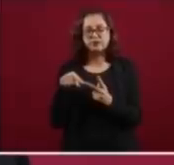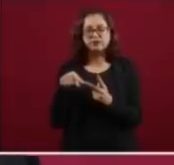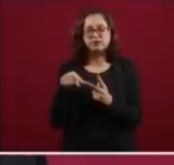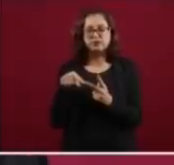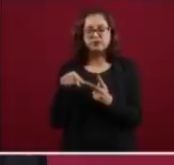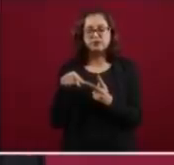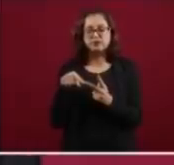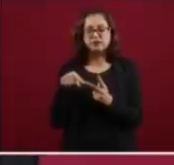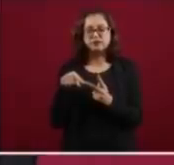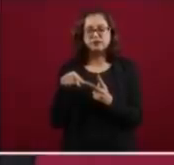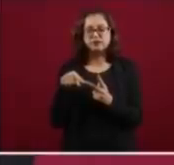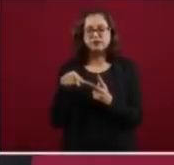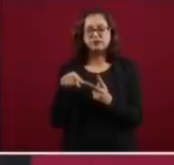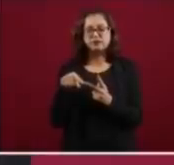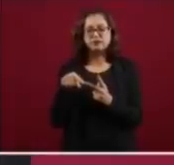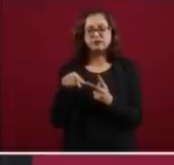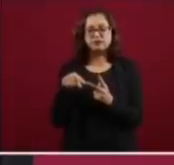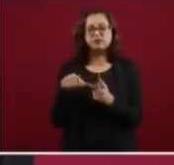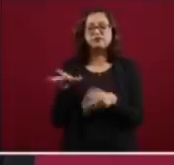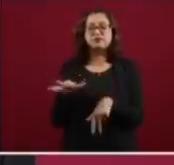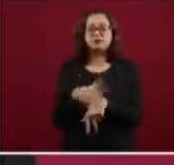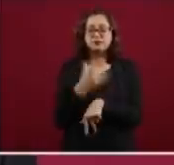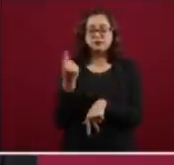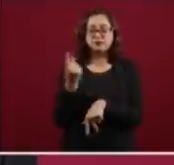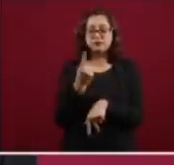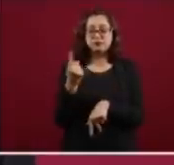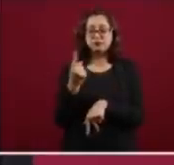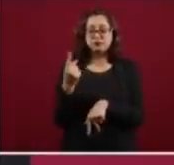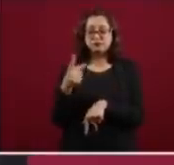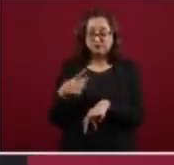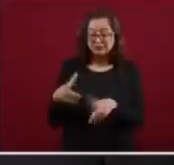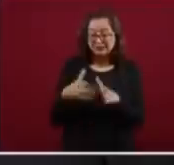porque los liberales de la reforma